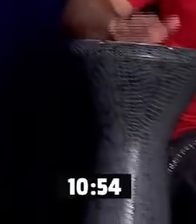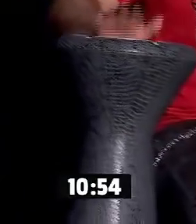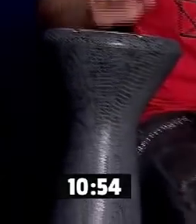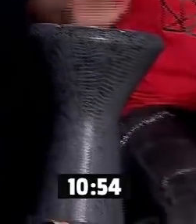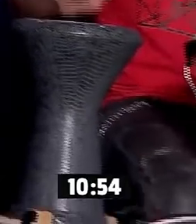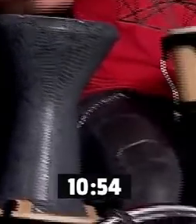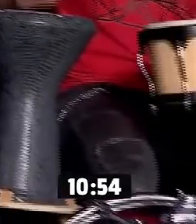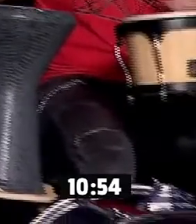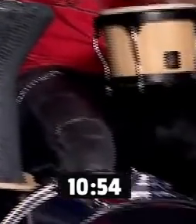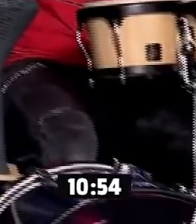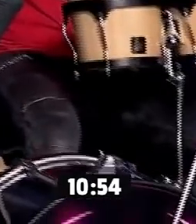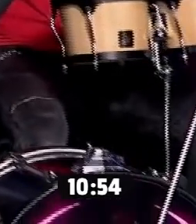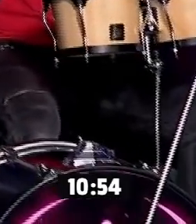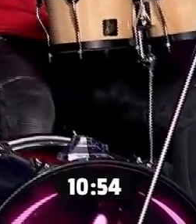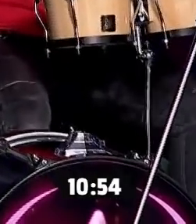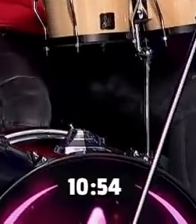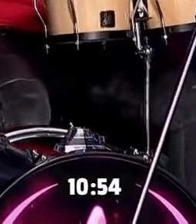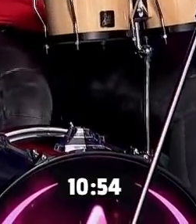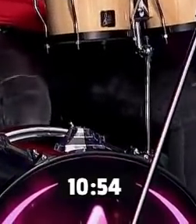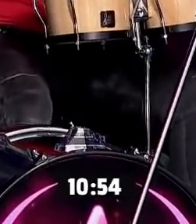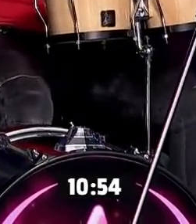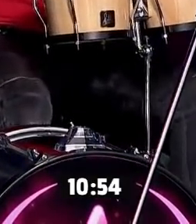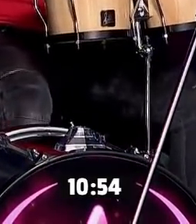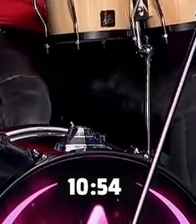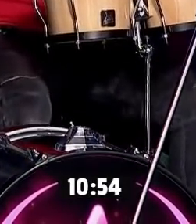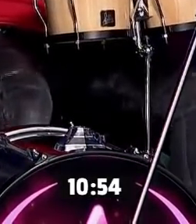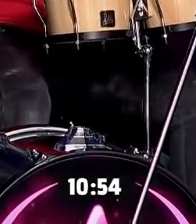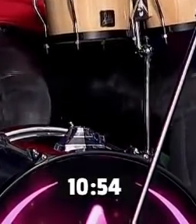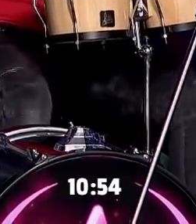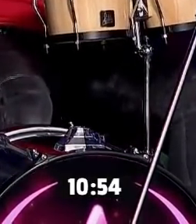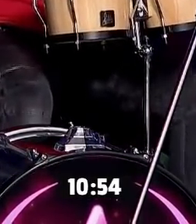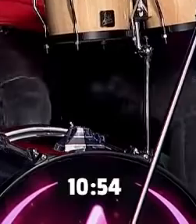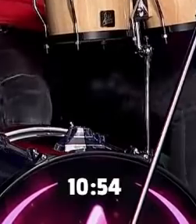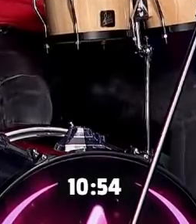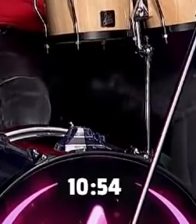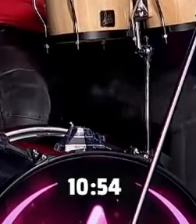Solamente quiero estar drogado